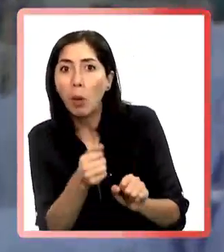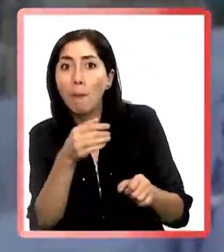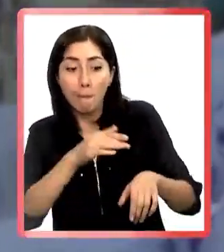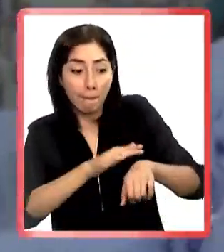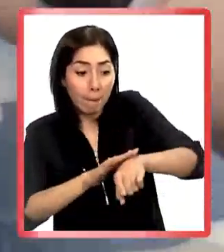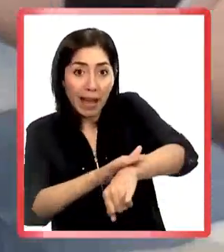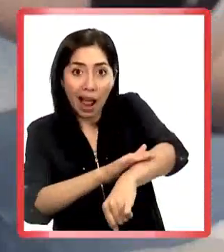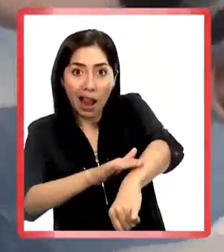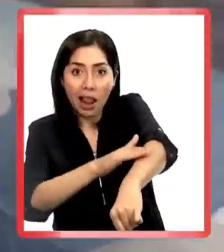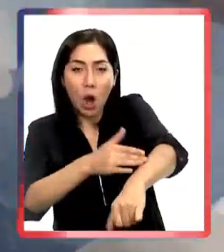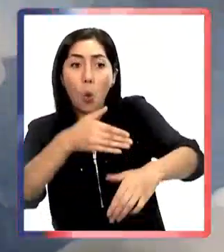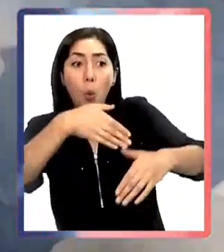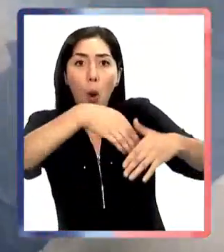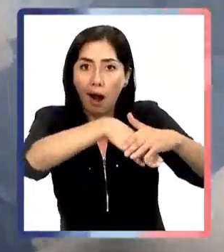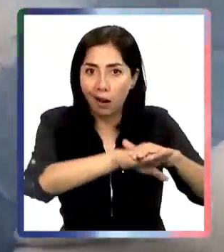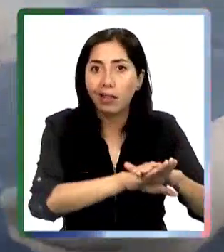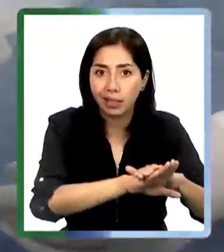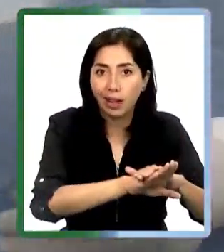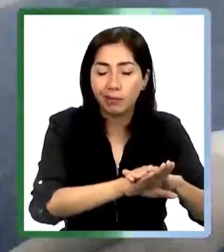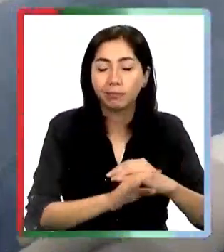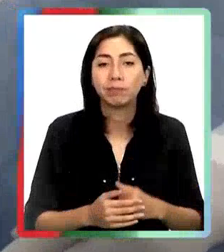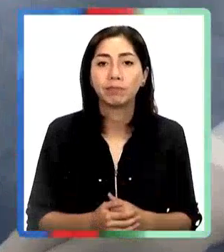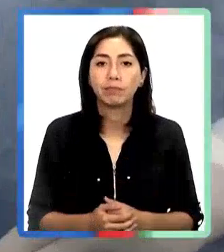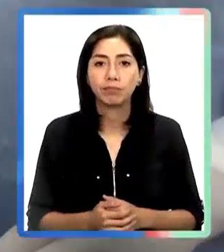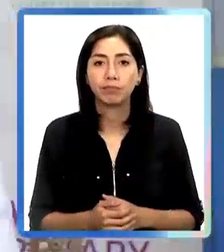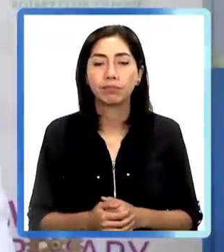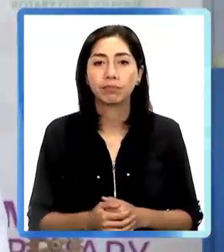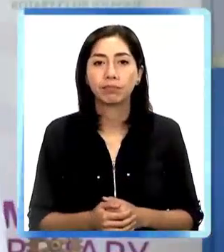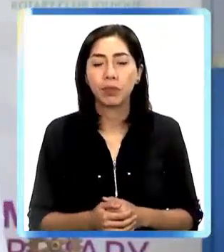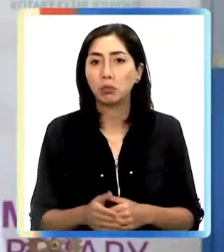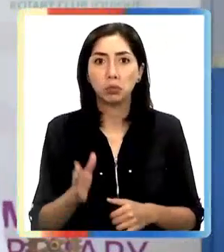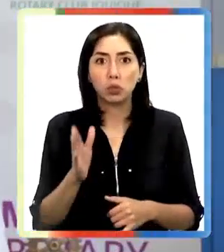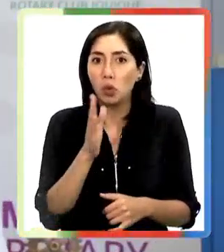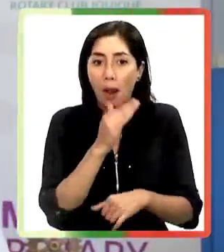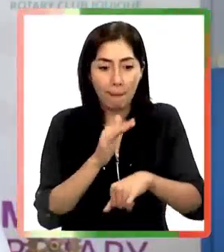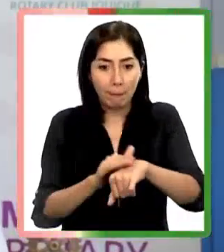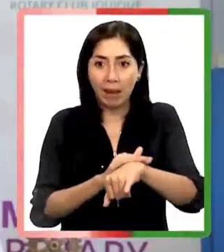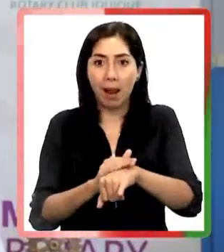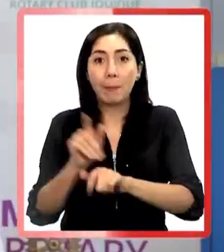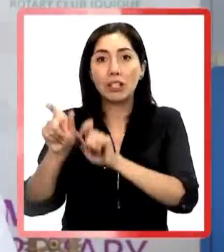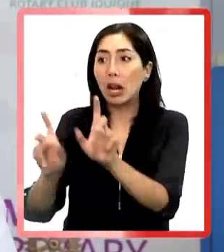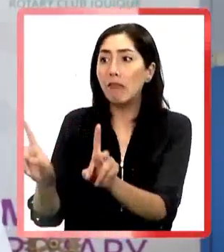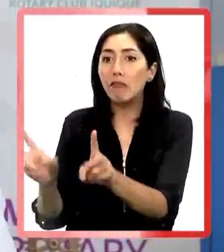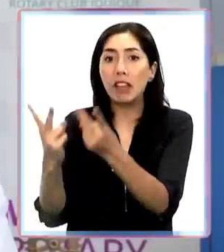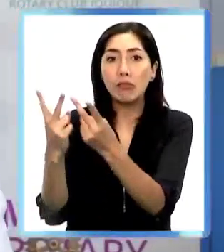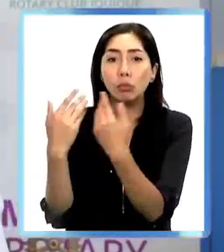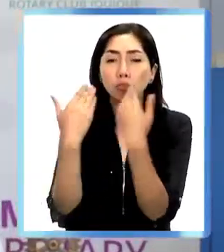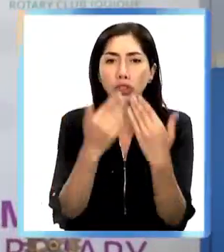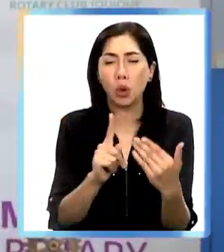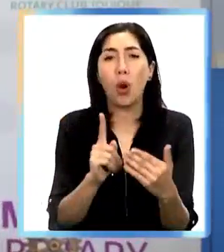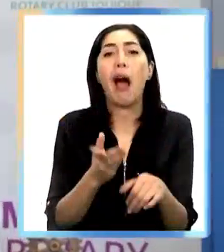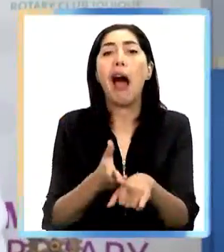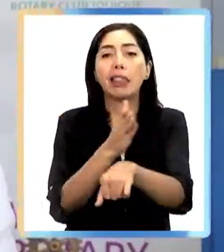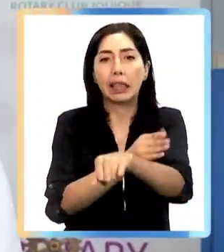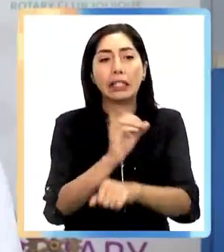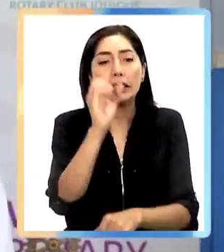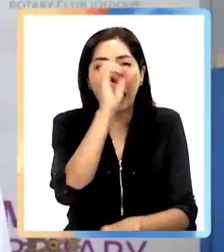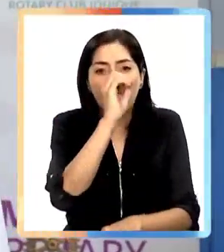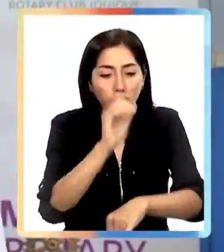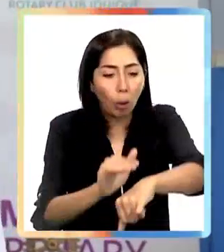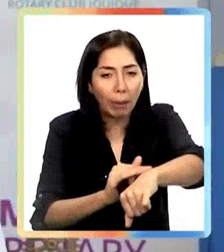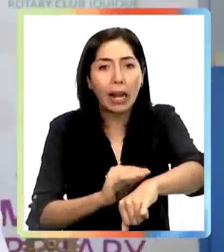de piel con donantes vivos. No existe un banco de piel de donantes vivos, siempre ha sido de cadáver o de chancho, que es lo que